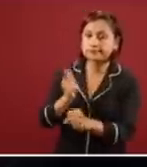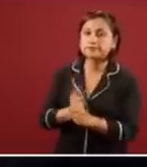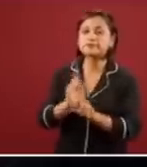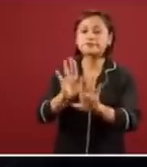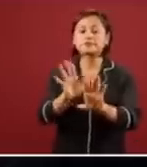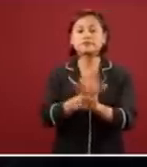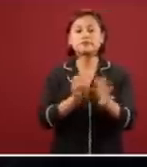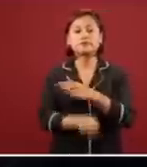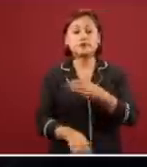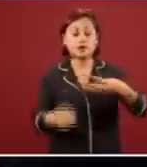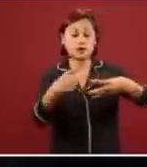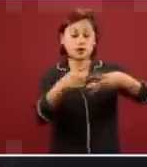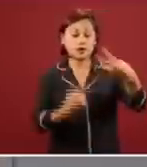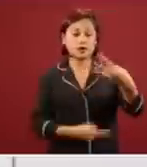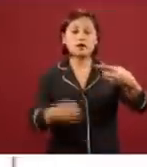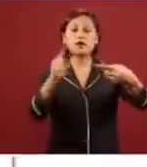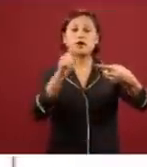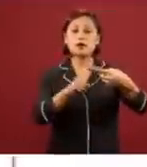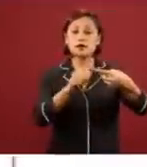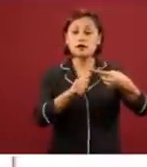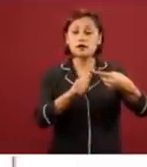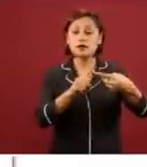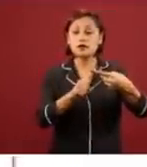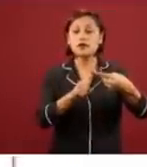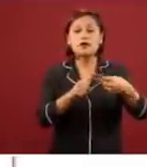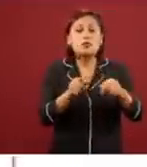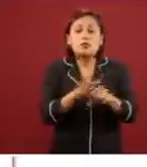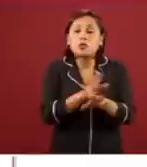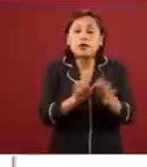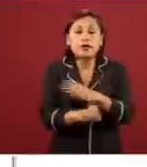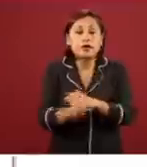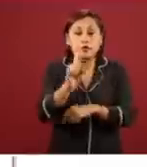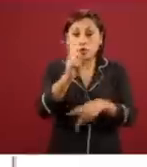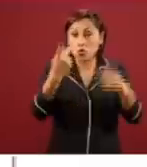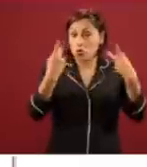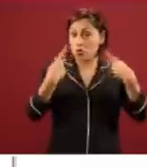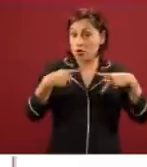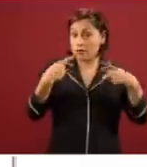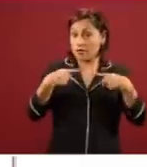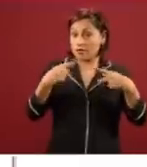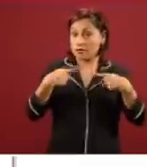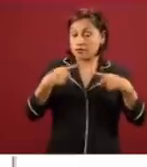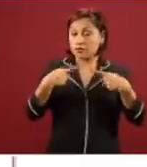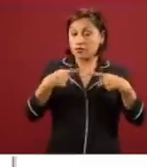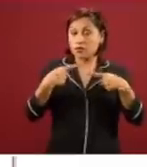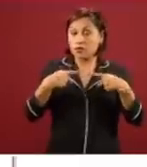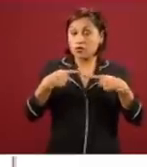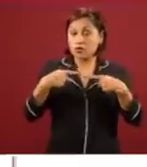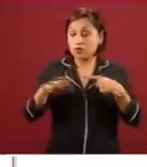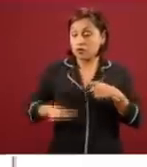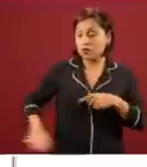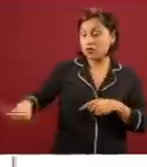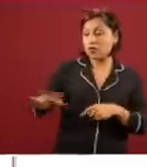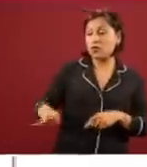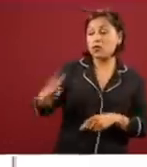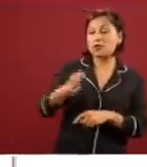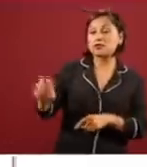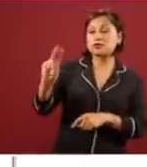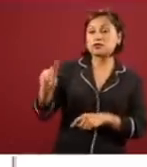está relatado en razón de que una sola persona resulta representante legal de 488